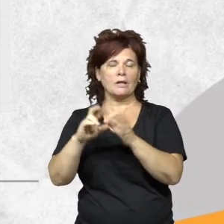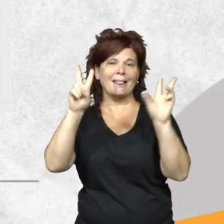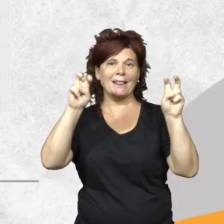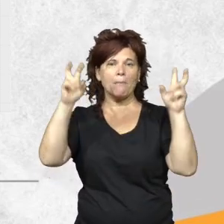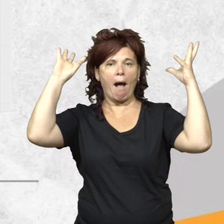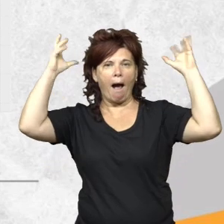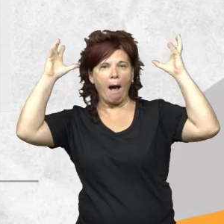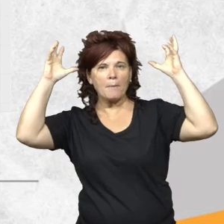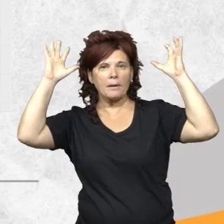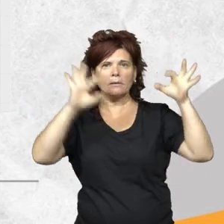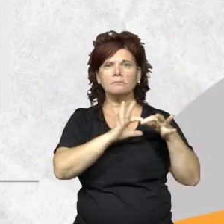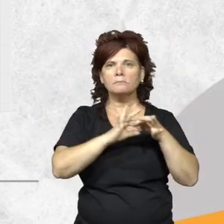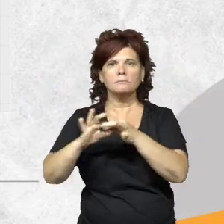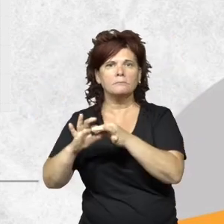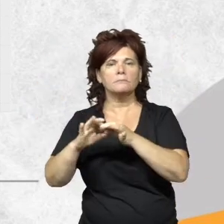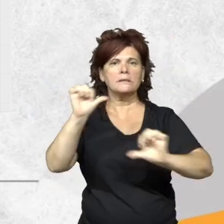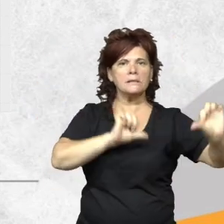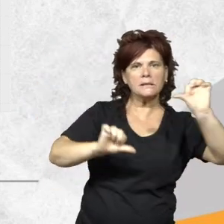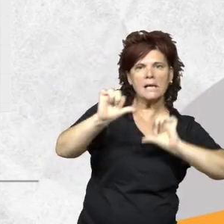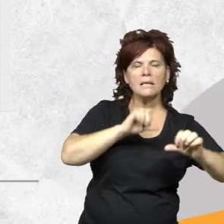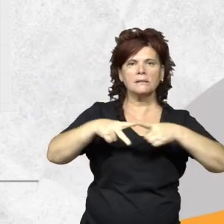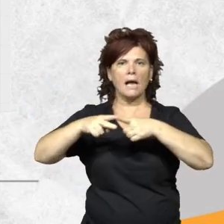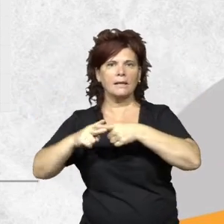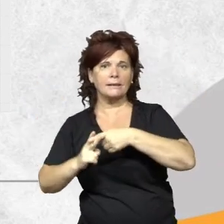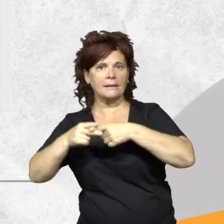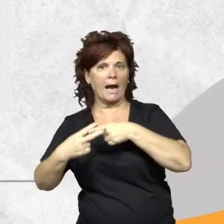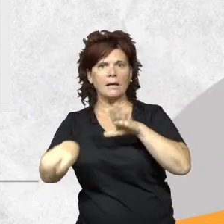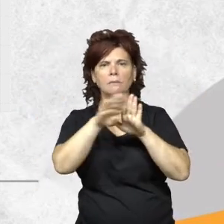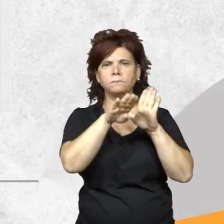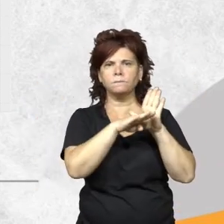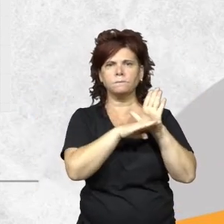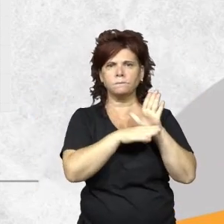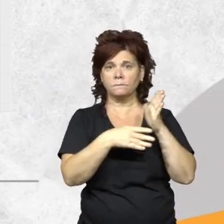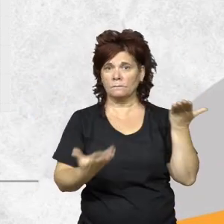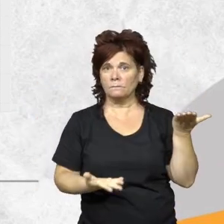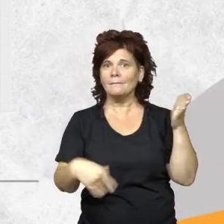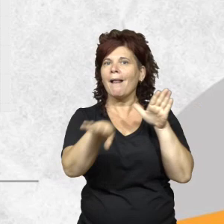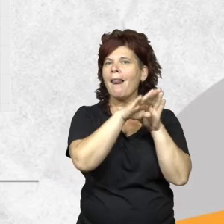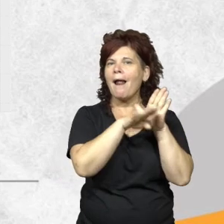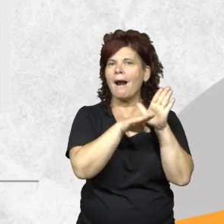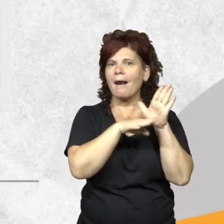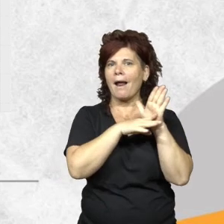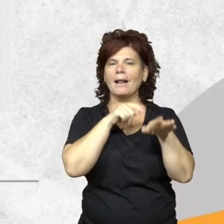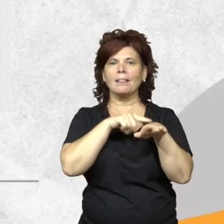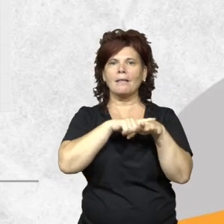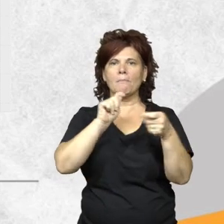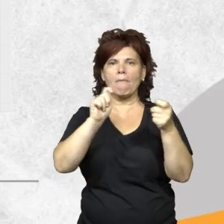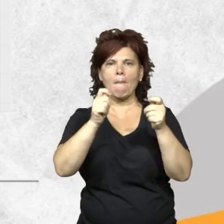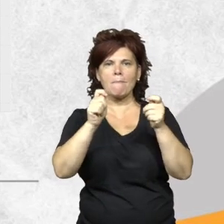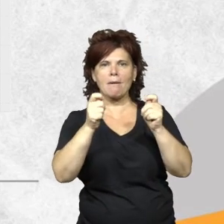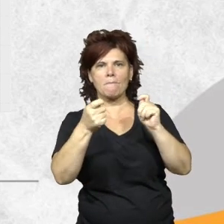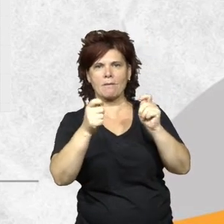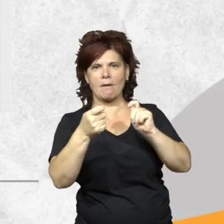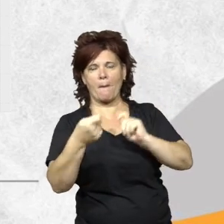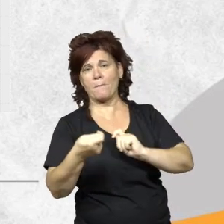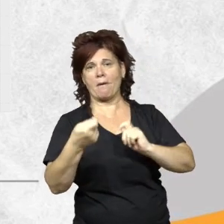que ir sujetos a las reglas de la ciencia y la técnica, y resulta que las reglas de la ciencia y la técnica van cambiando con el tiempo. O sea, a través